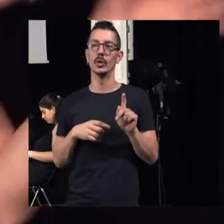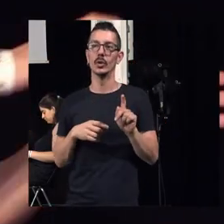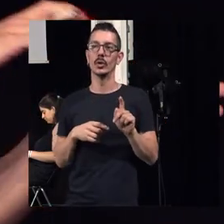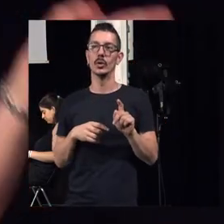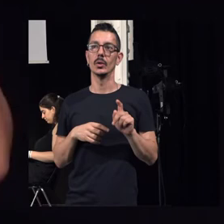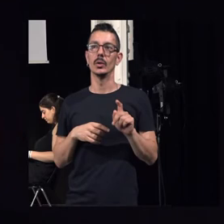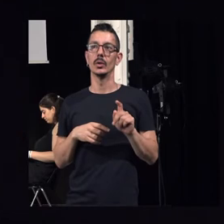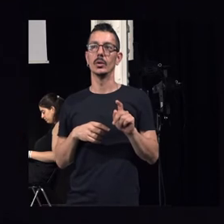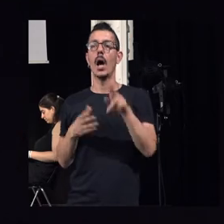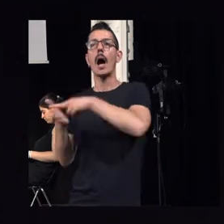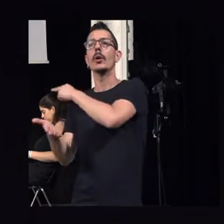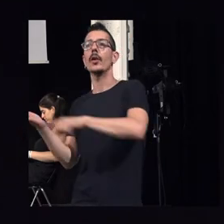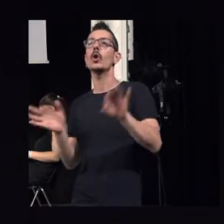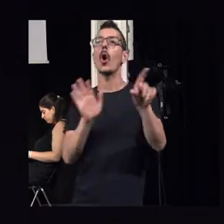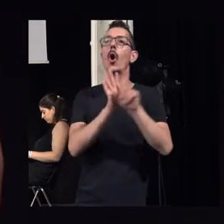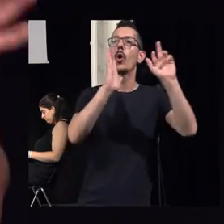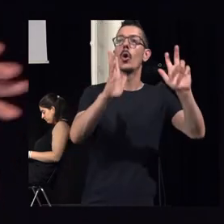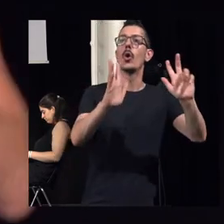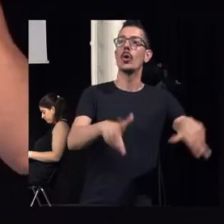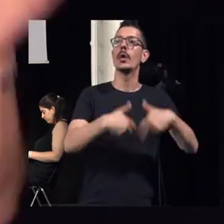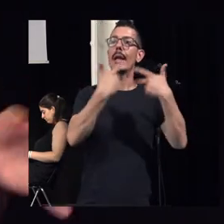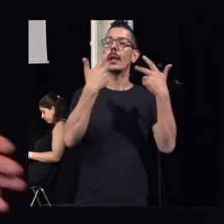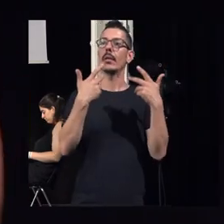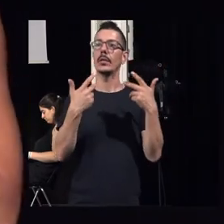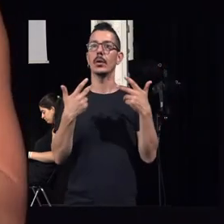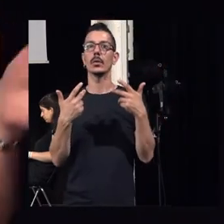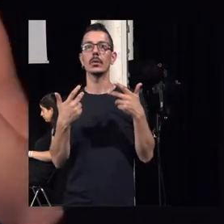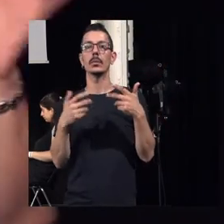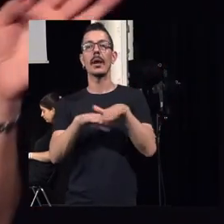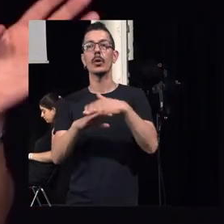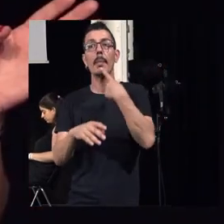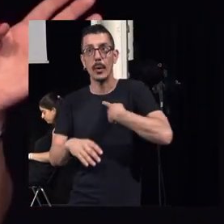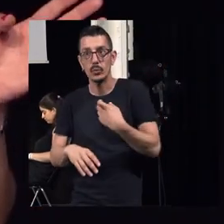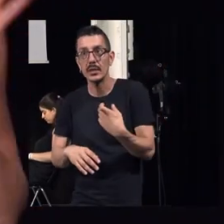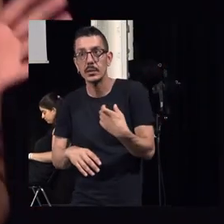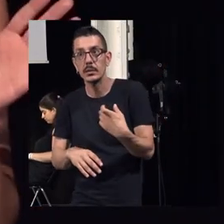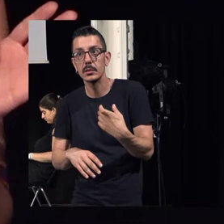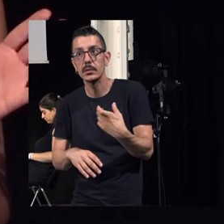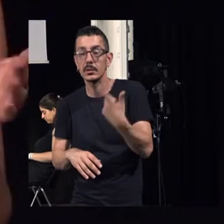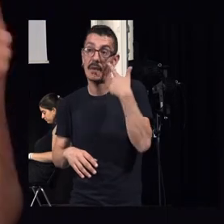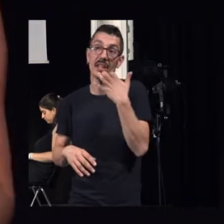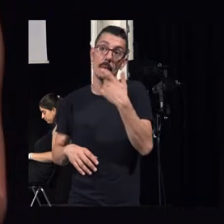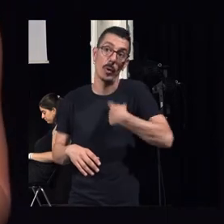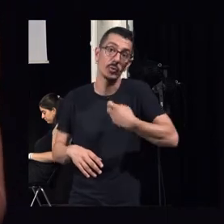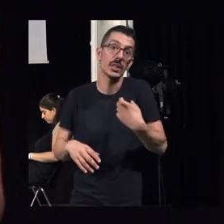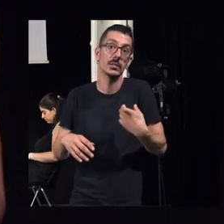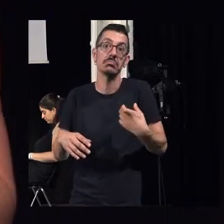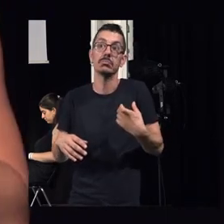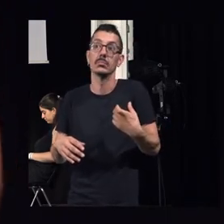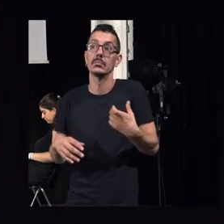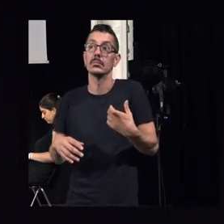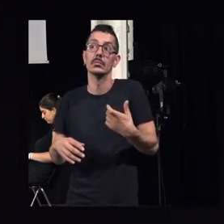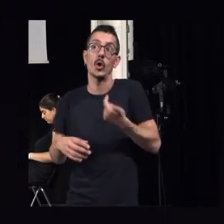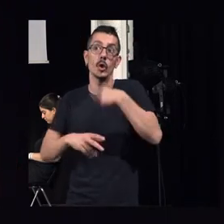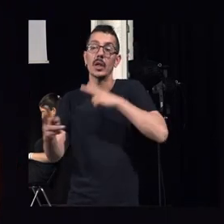¿La abolición o la legalización? A las putas tampoco nos han preguntado, porque si nos preguntaran diría que